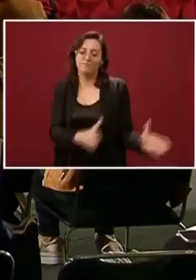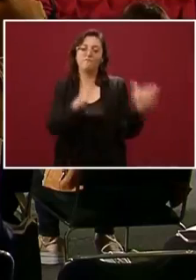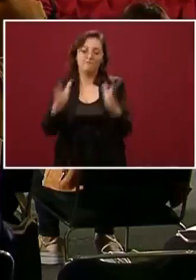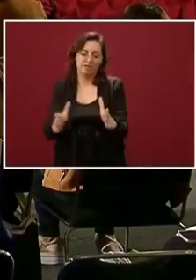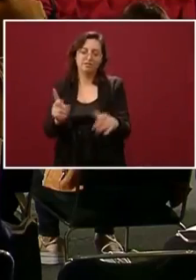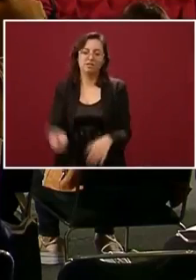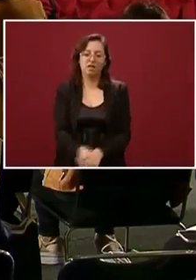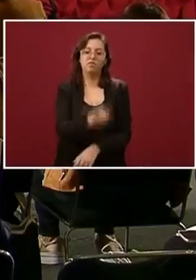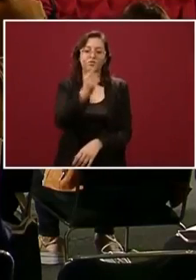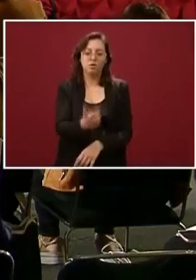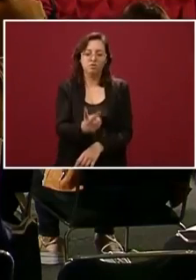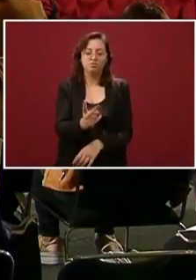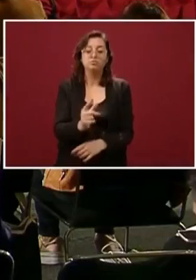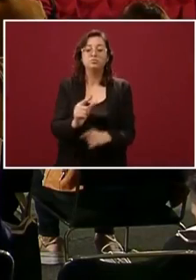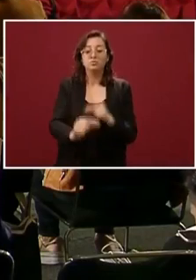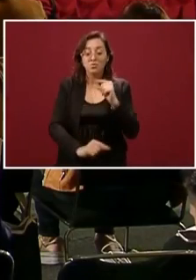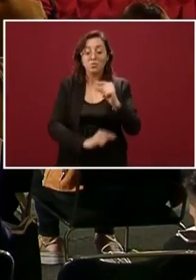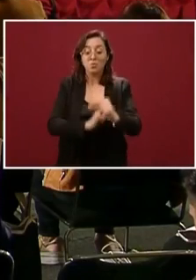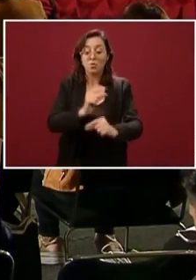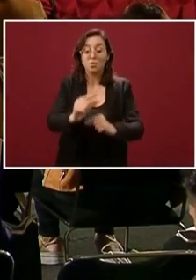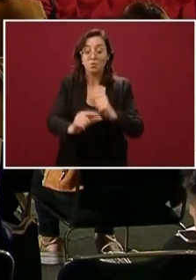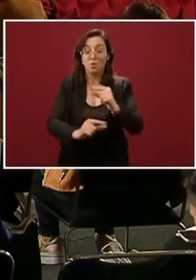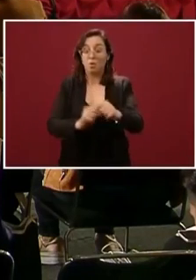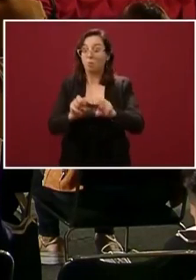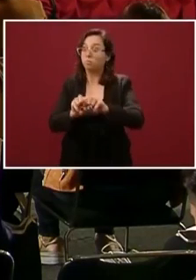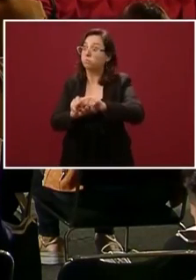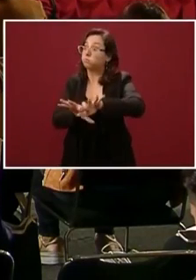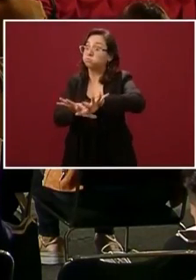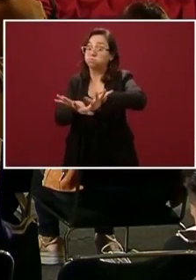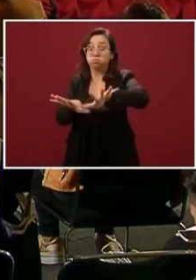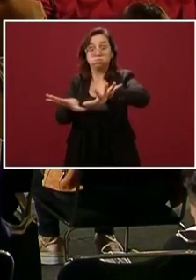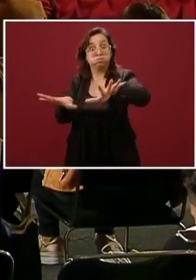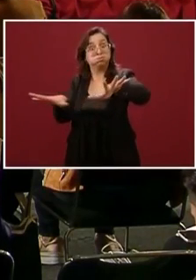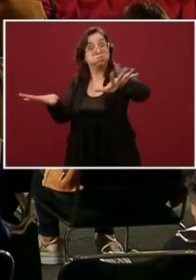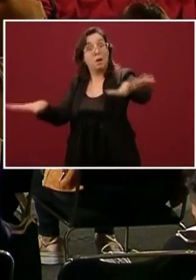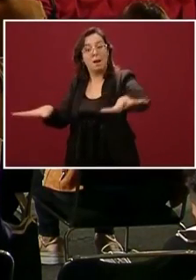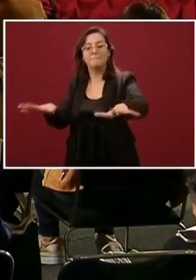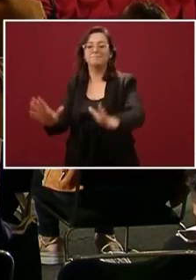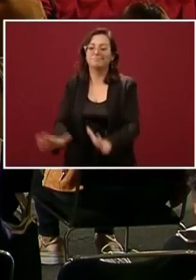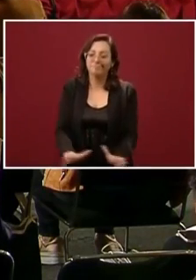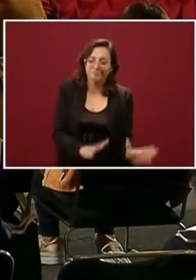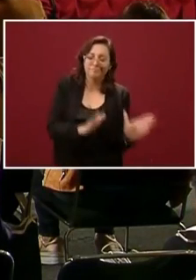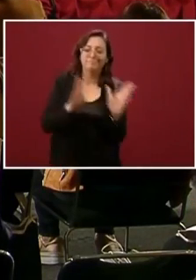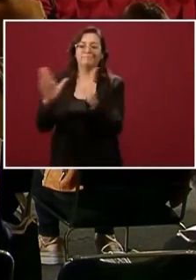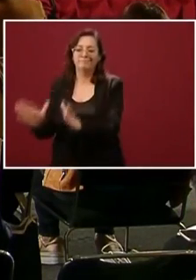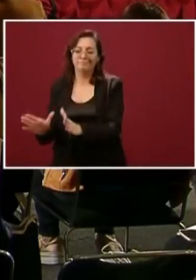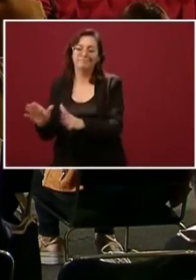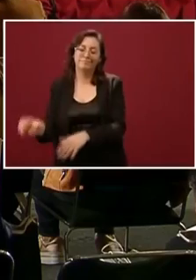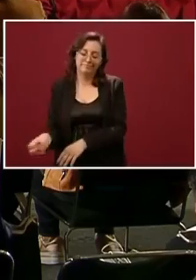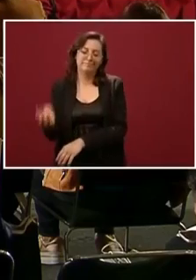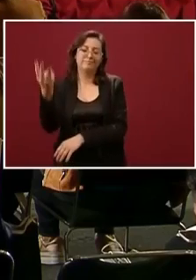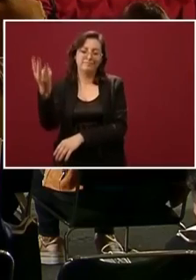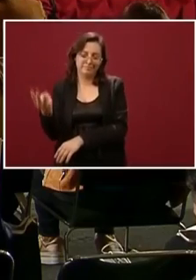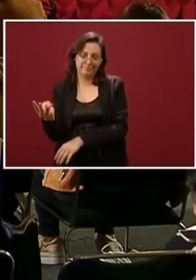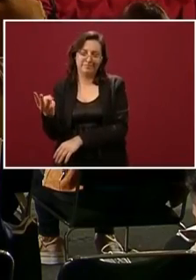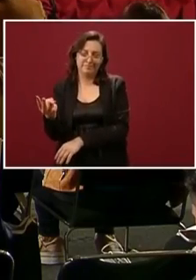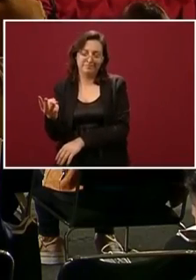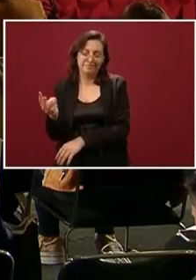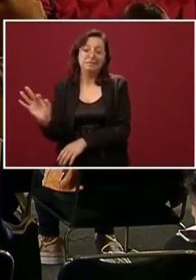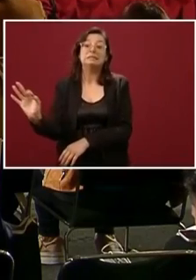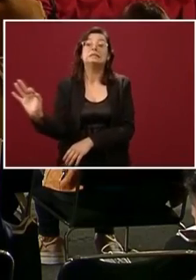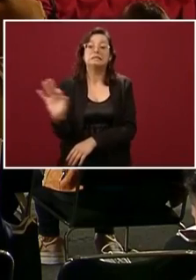en la medida como este se va incrementando, como la transmisión se va realizando, pues estaríamos transitando sobre él en miras a lo que